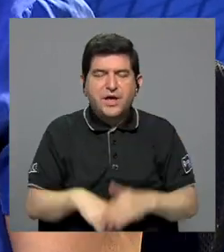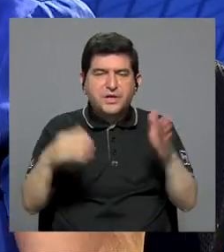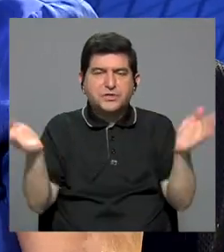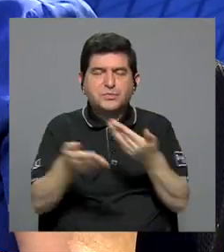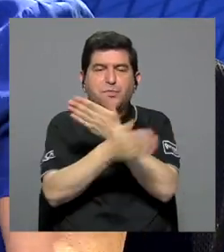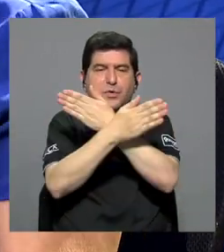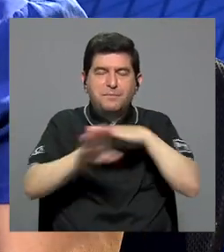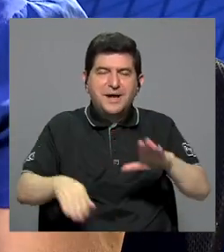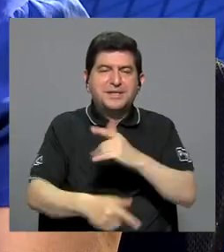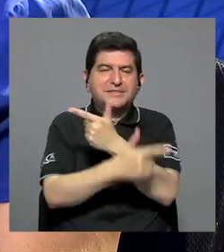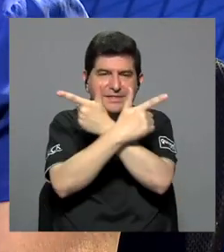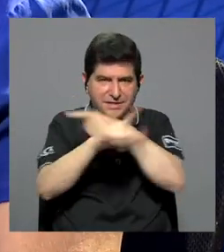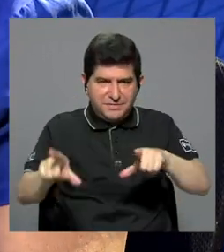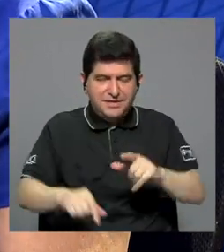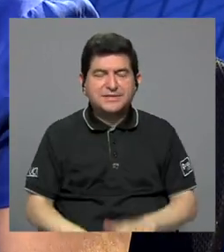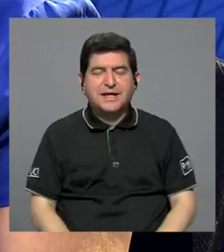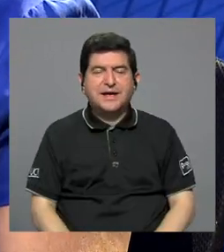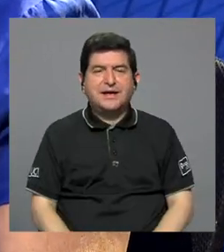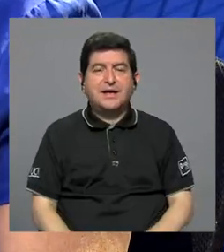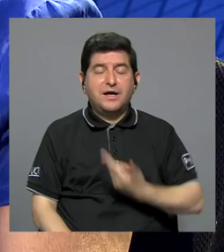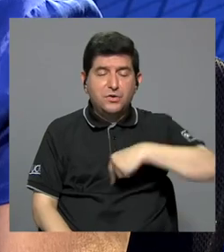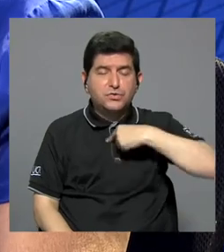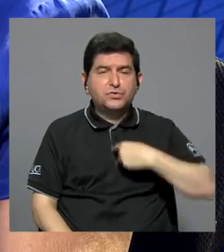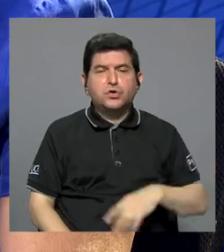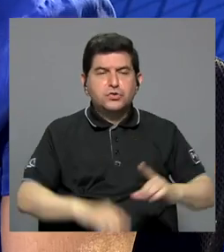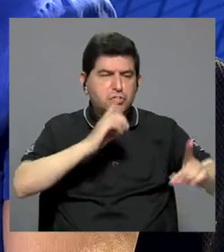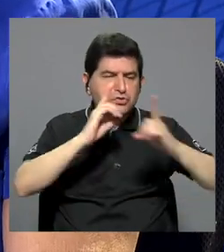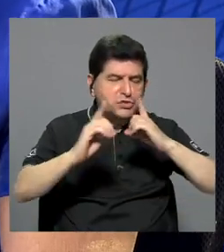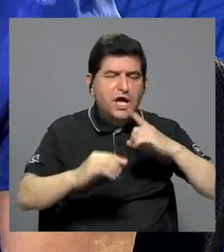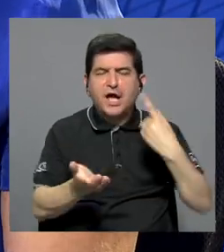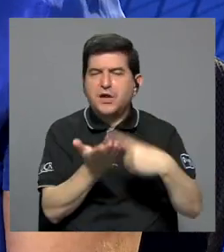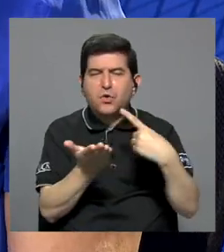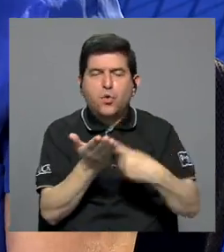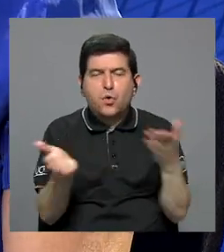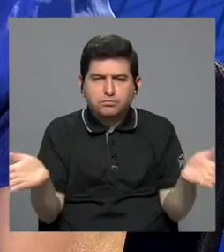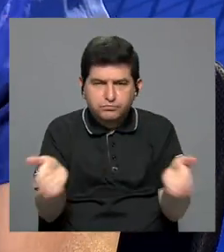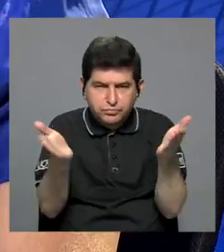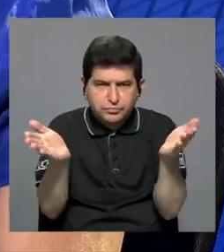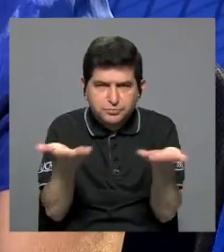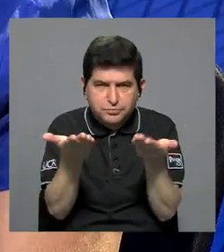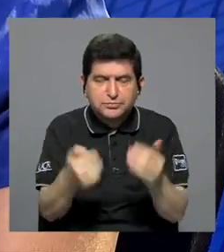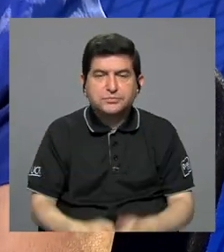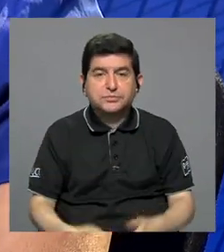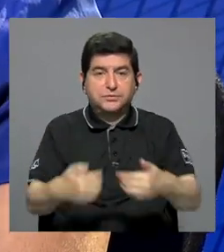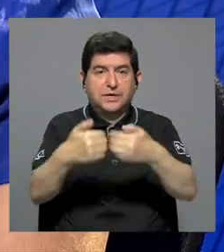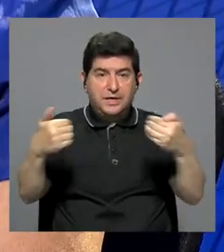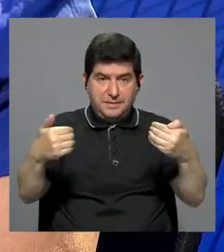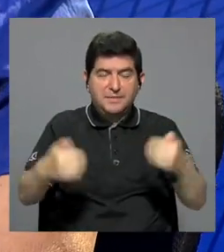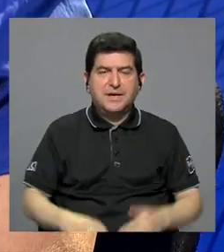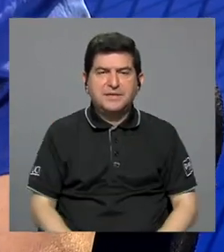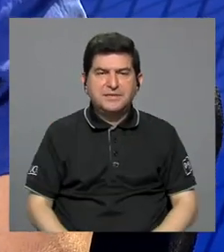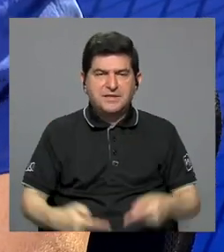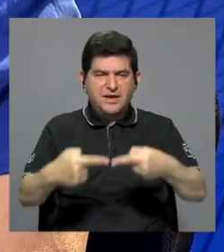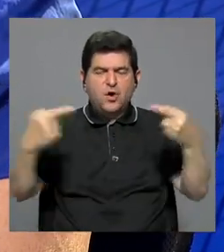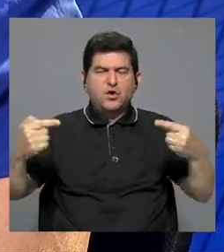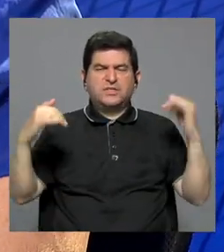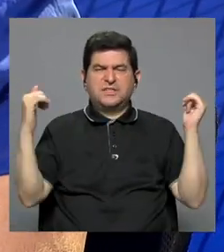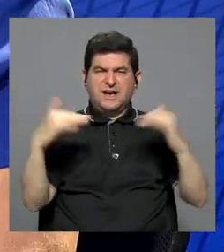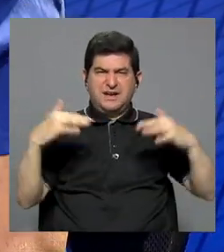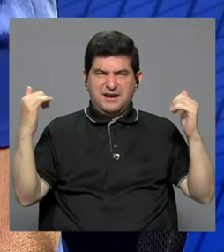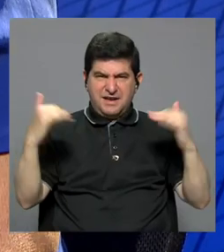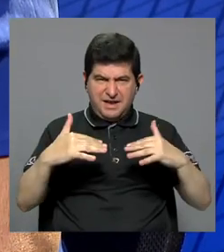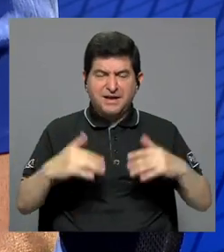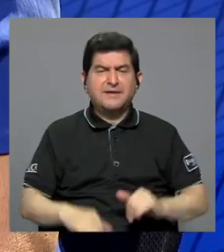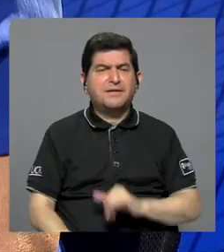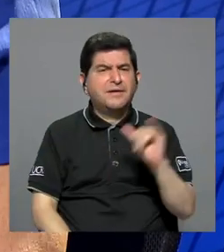de nuestra labor es generar diálogos y discusiones que, aparte de combatir las guerras, y